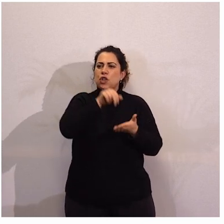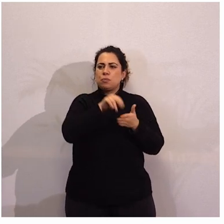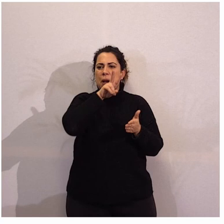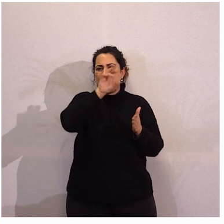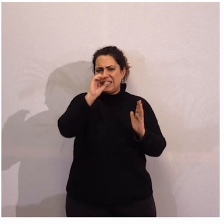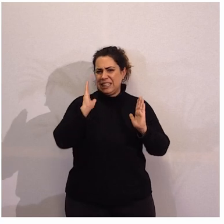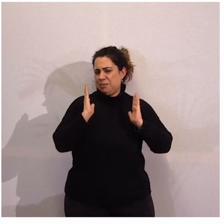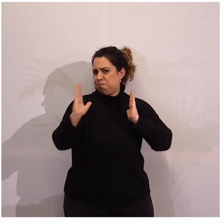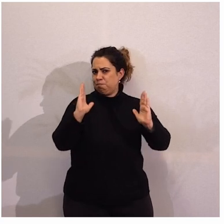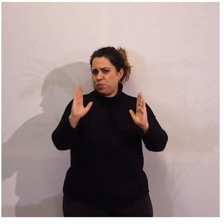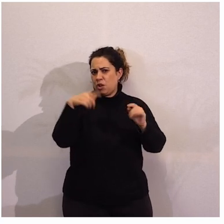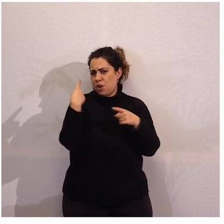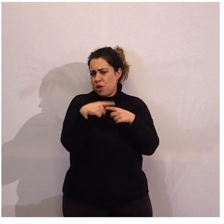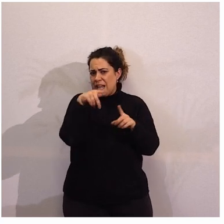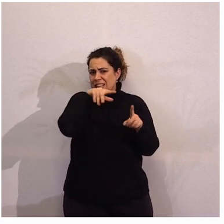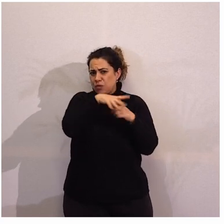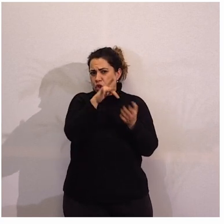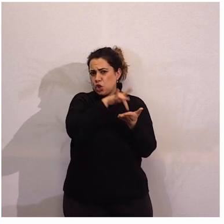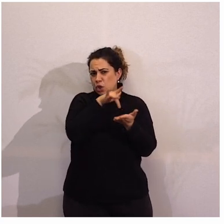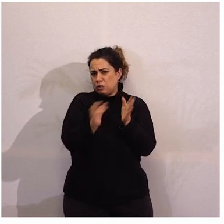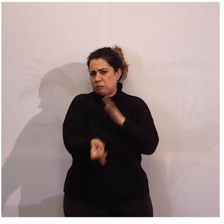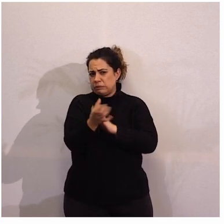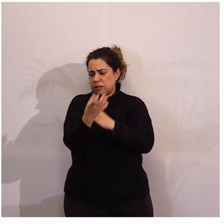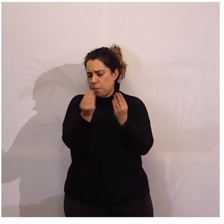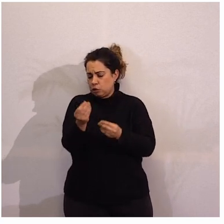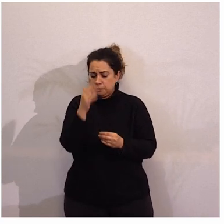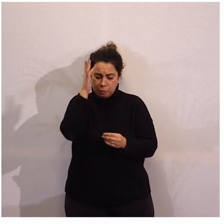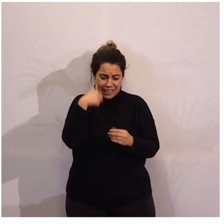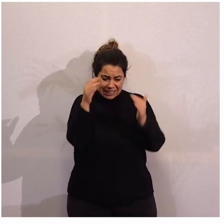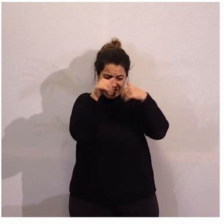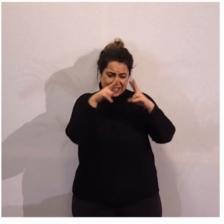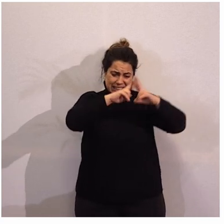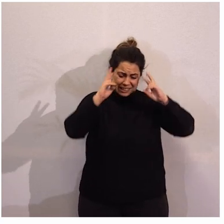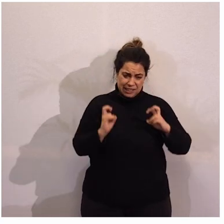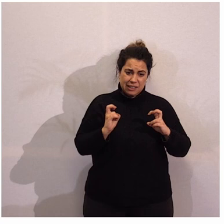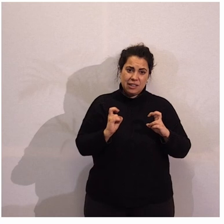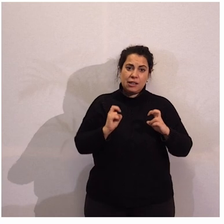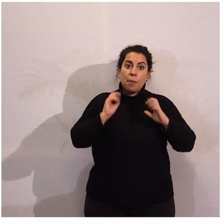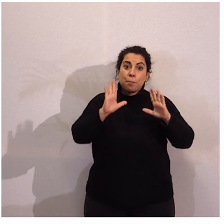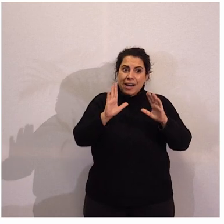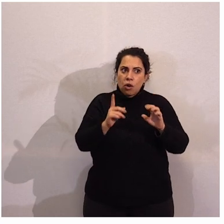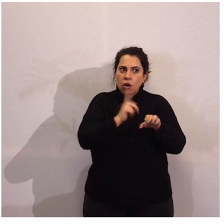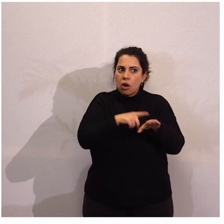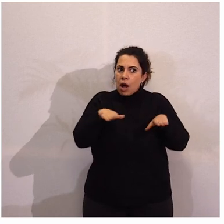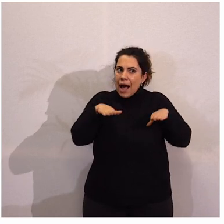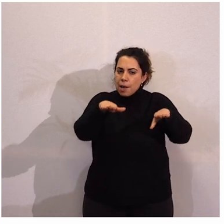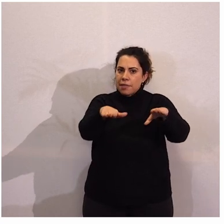pandemia pasaron muchas cosas, ya lo sabéis, todos encerrados en nuestras casas. Pero al mismo tiempo